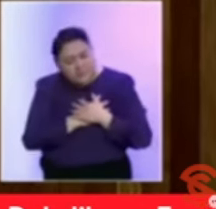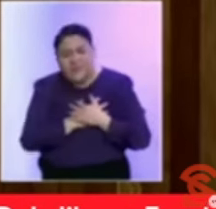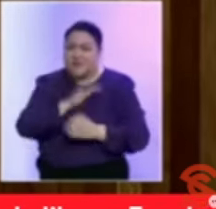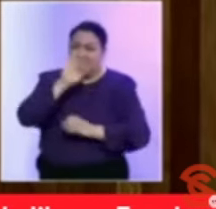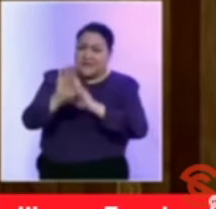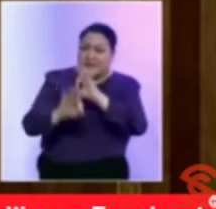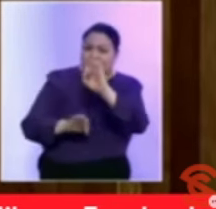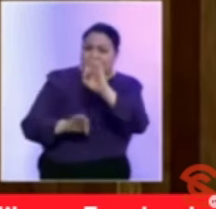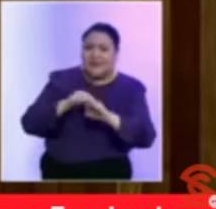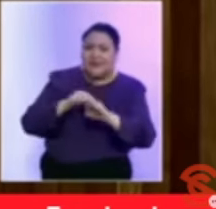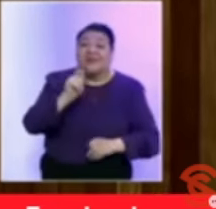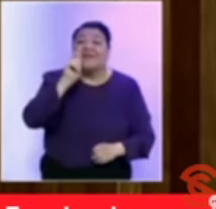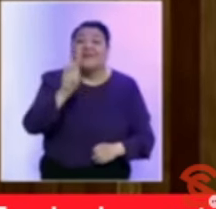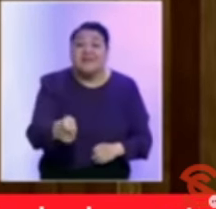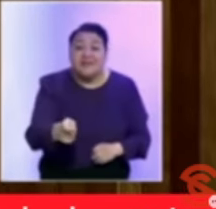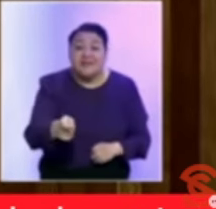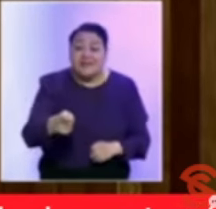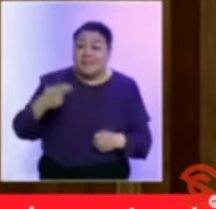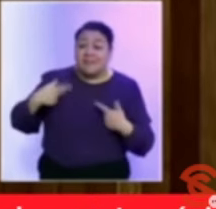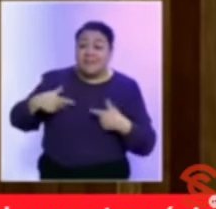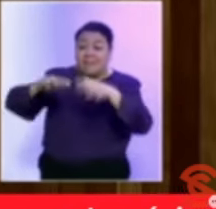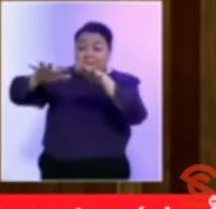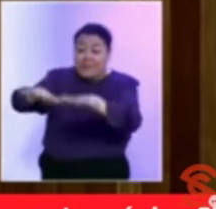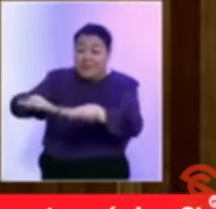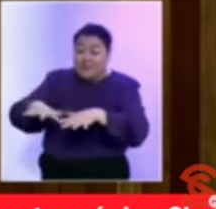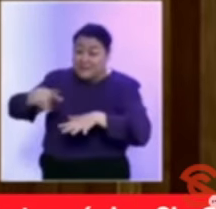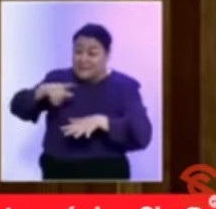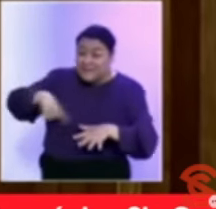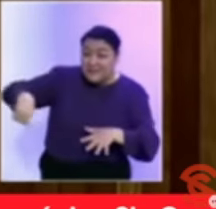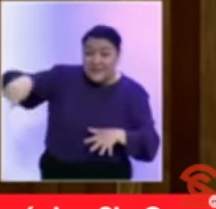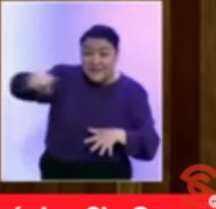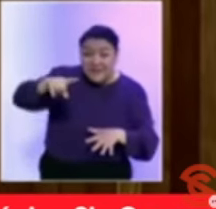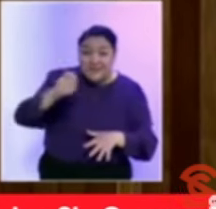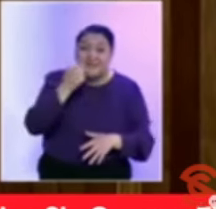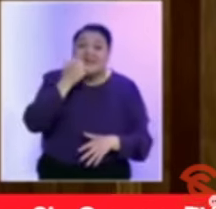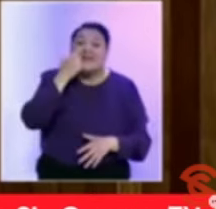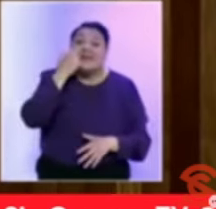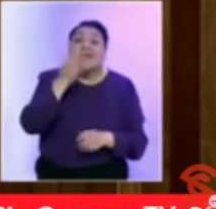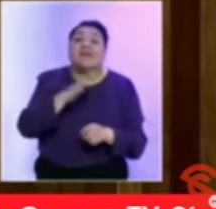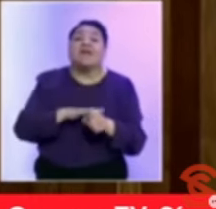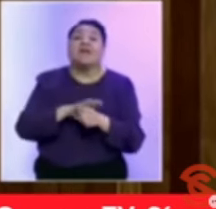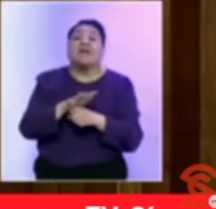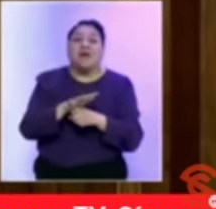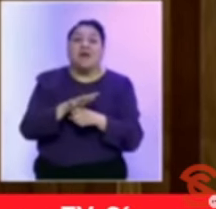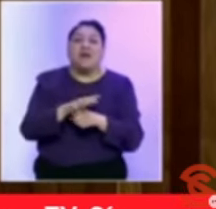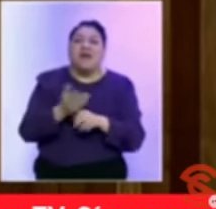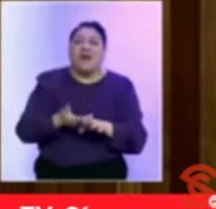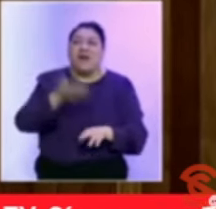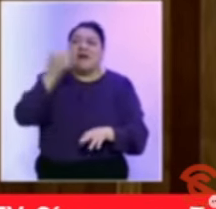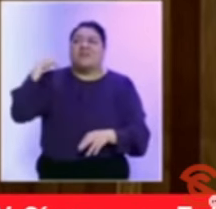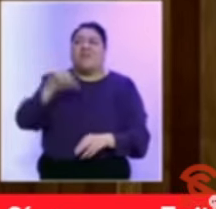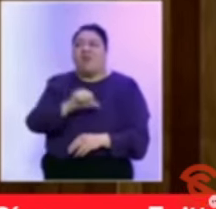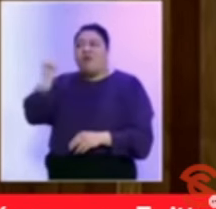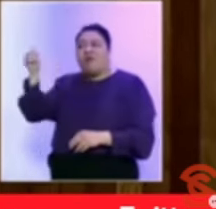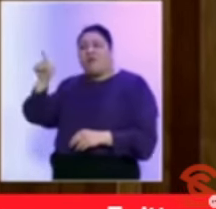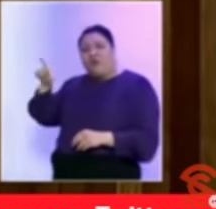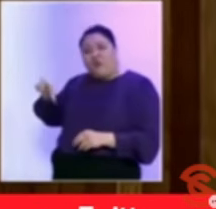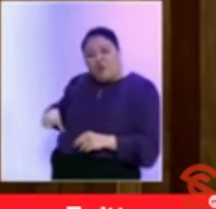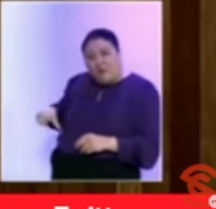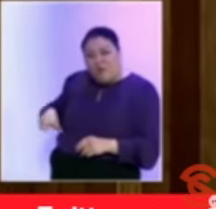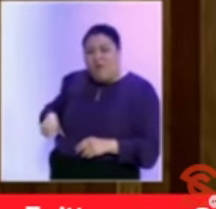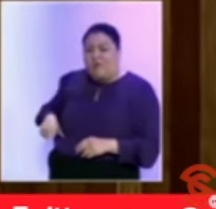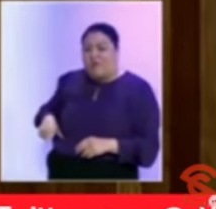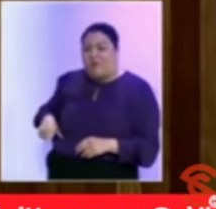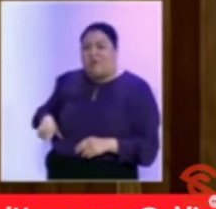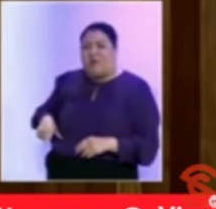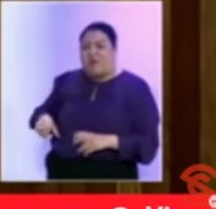de otra forma la mayoría de las y los ciudadanos no quiere que regresen los gobiernos al servicio